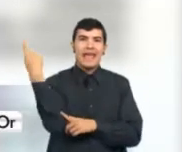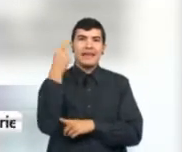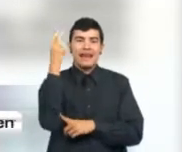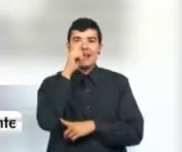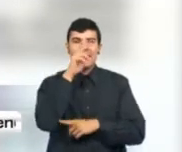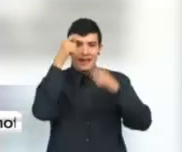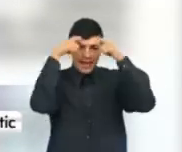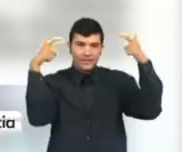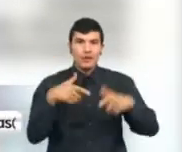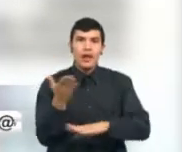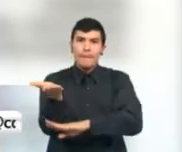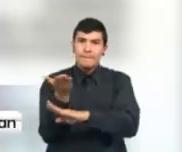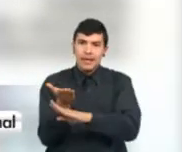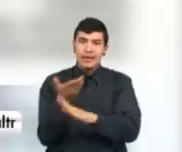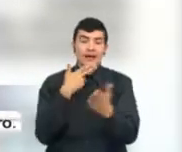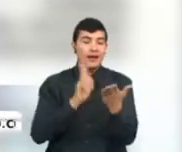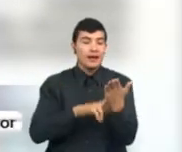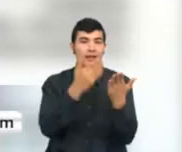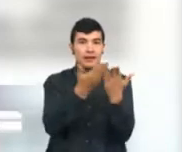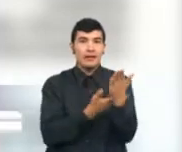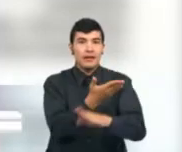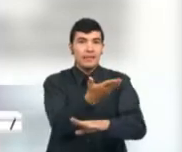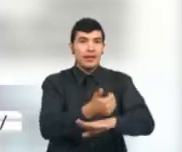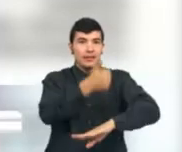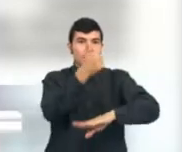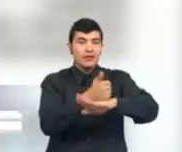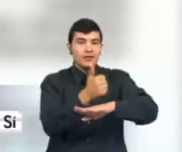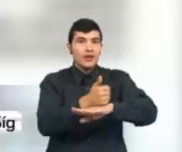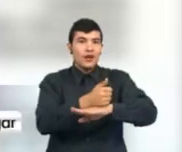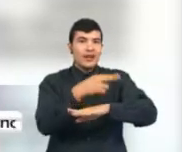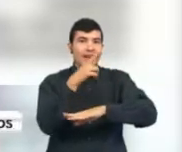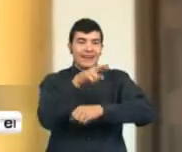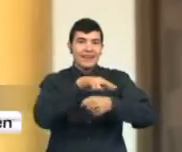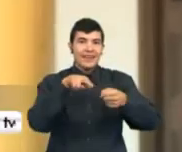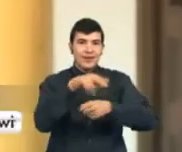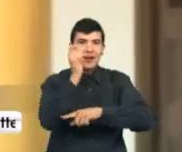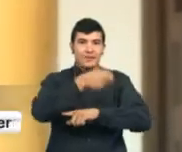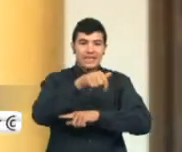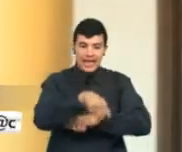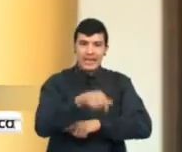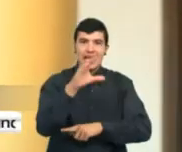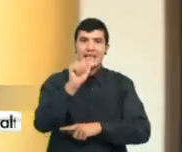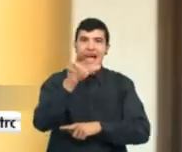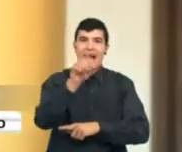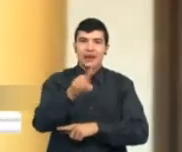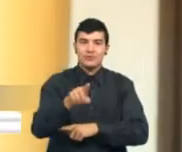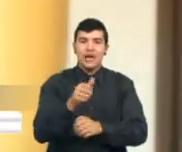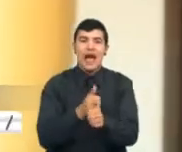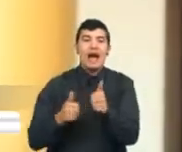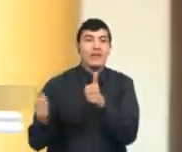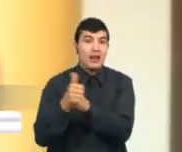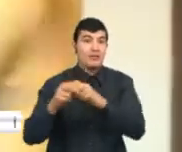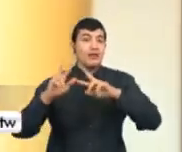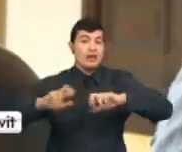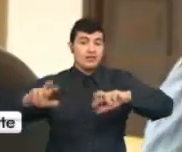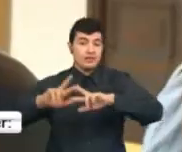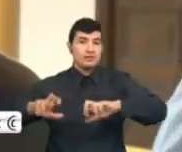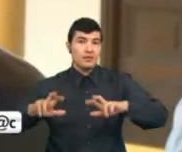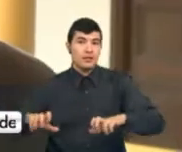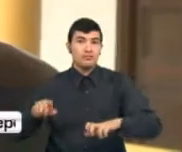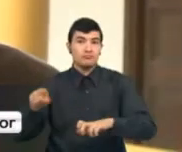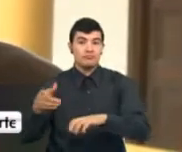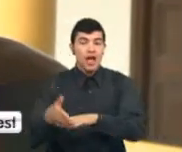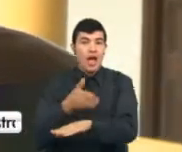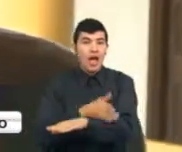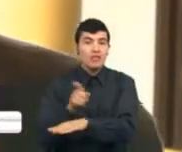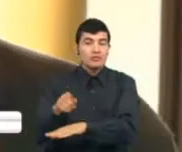Le solicitó a través de oficio al director regional de la Fiscalía en Santander, Carlos Javier González, se adelanta una investigación